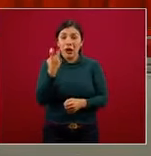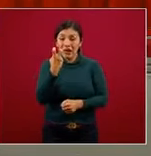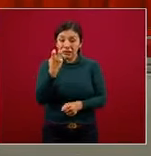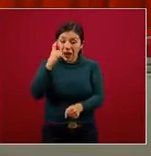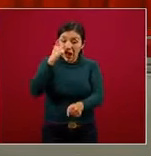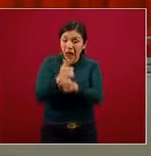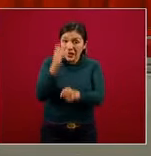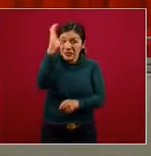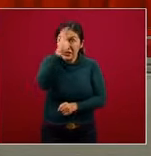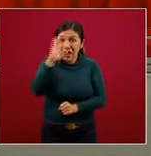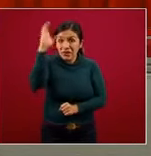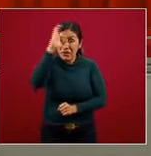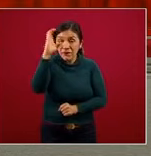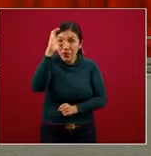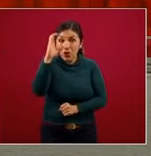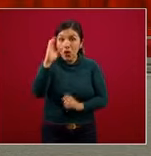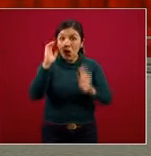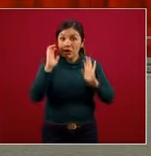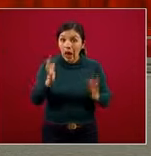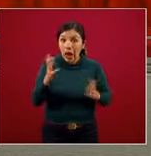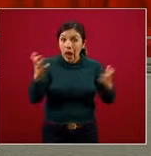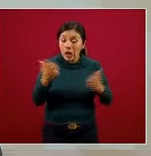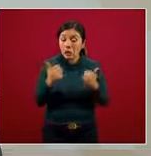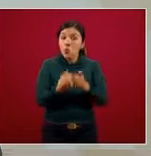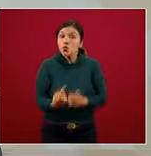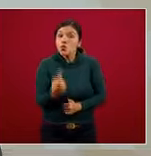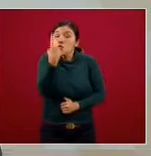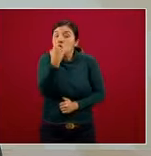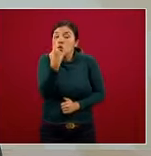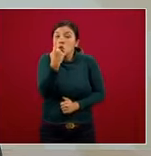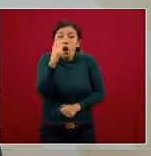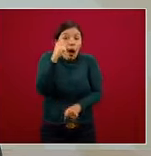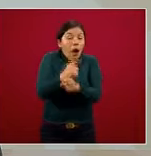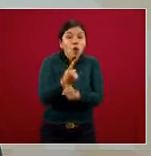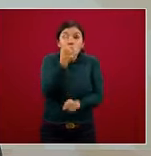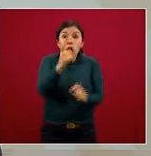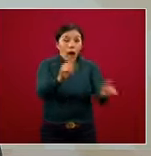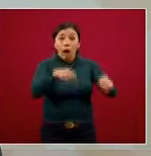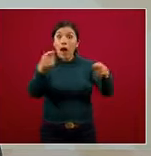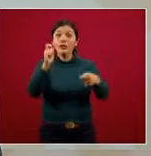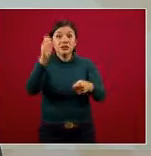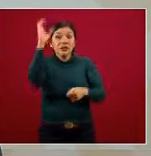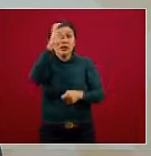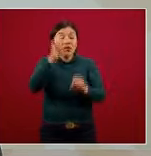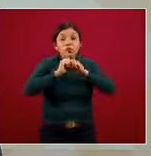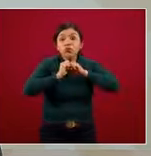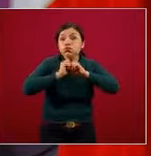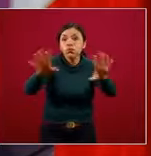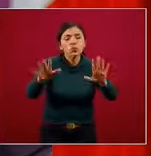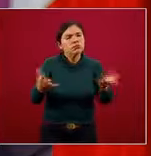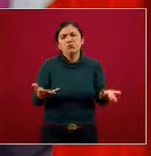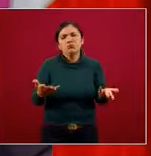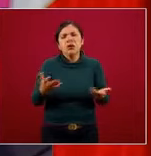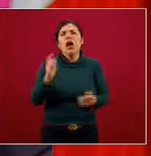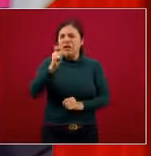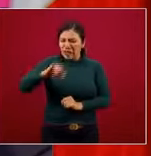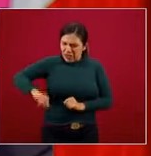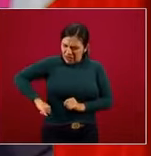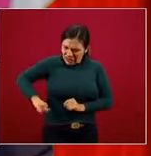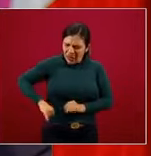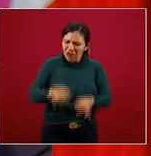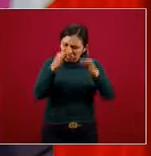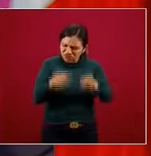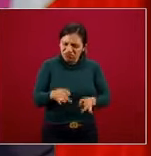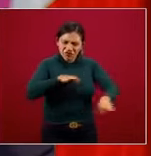descubrimiento científico no se hace a partir de una sola pieza de evidencia. Por interesante, bien hecho que sea un